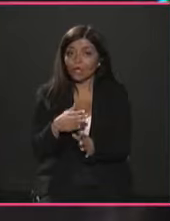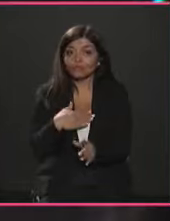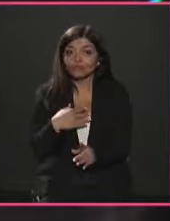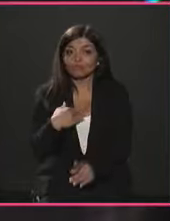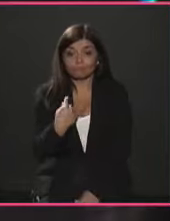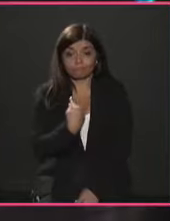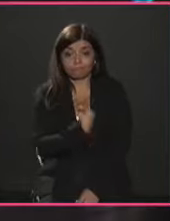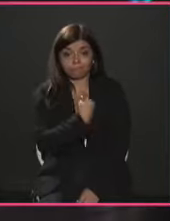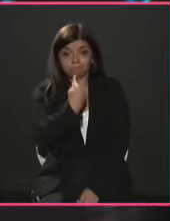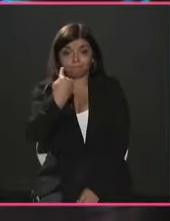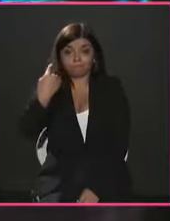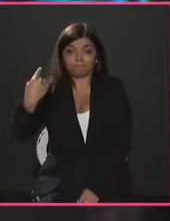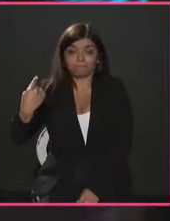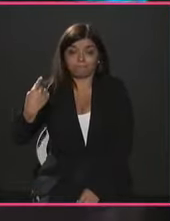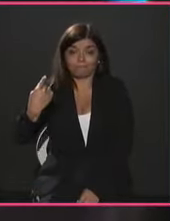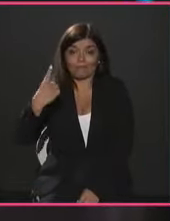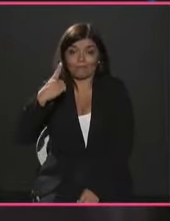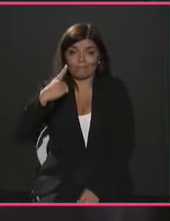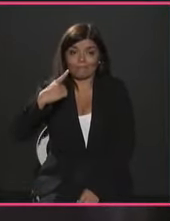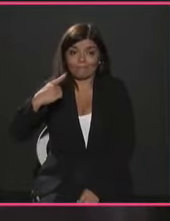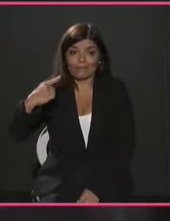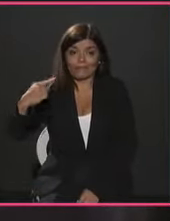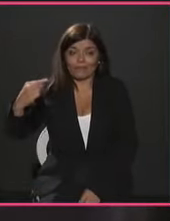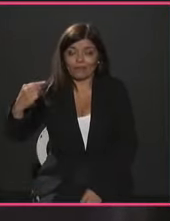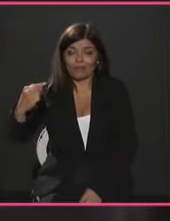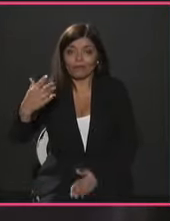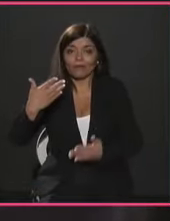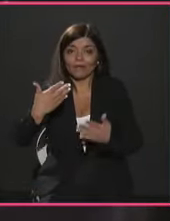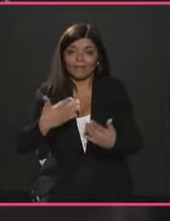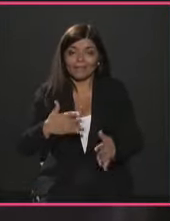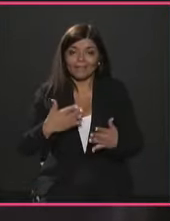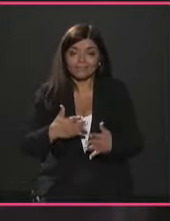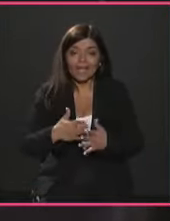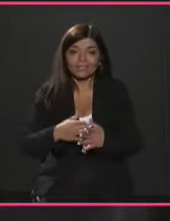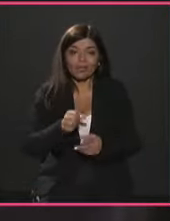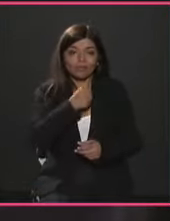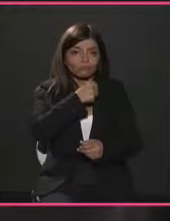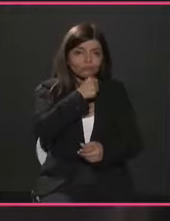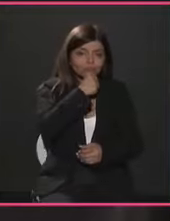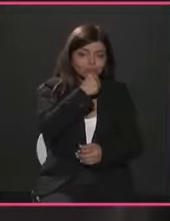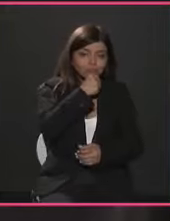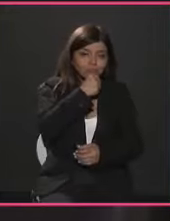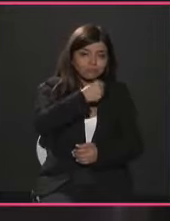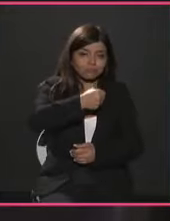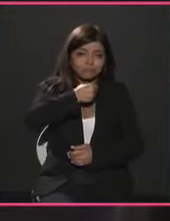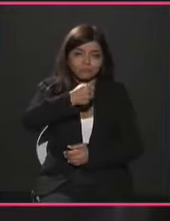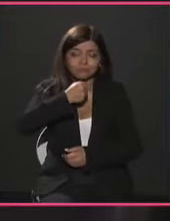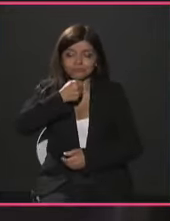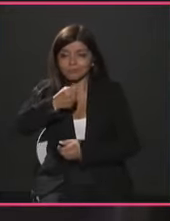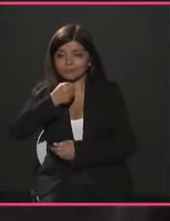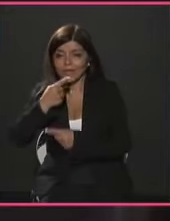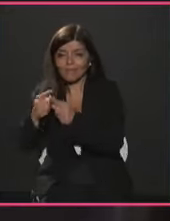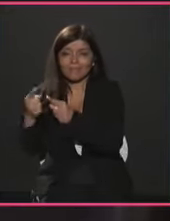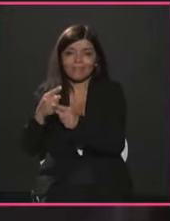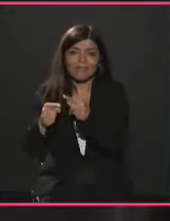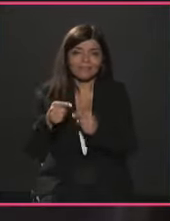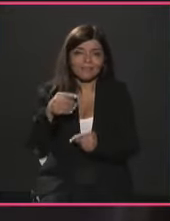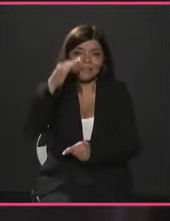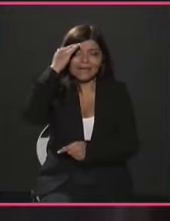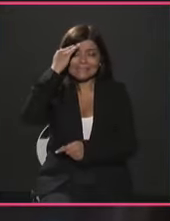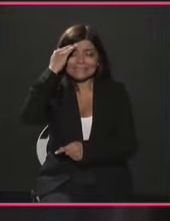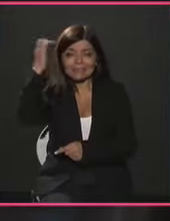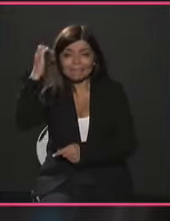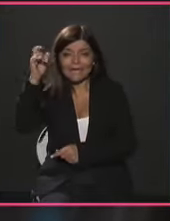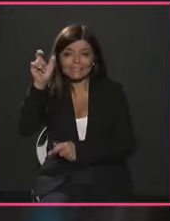tener que ir Voy a tener que dejar a Manuel porque estamos Muchos medios cubriendo por supuesto entrevistas con distintos expertos y